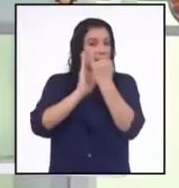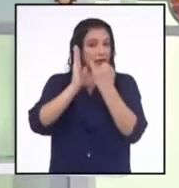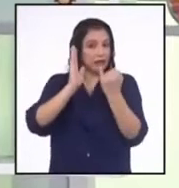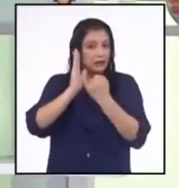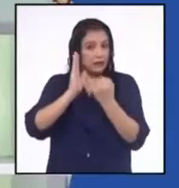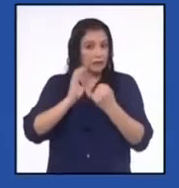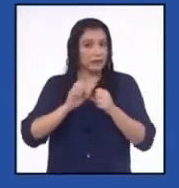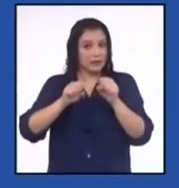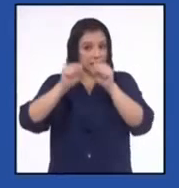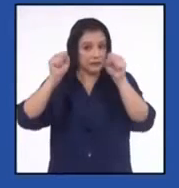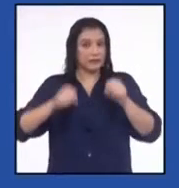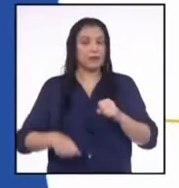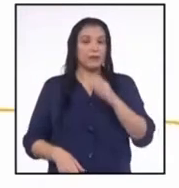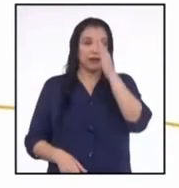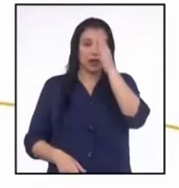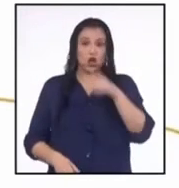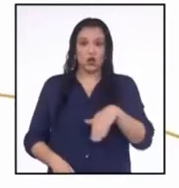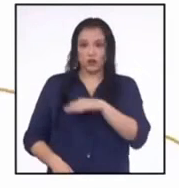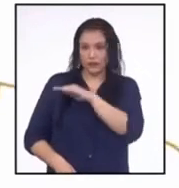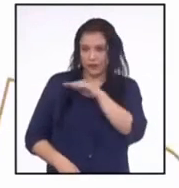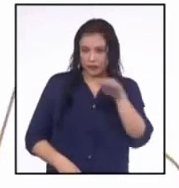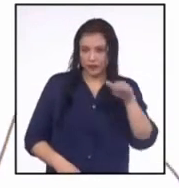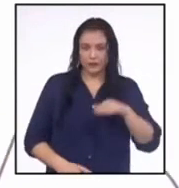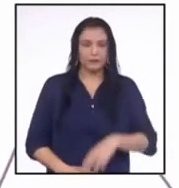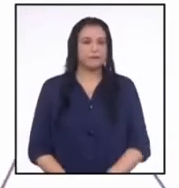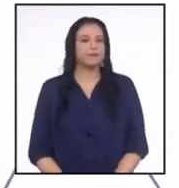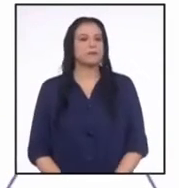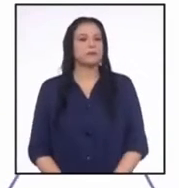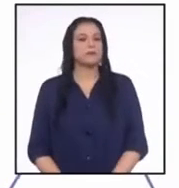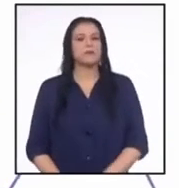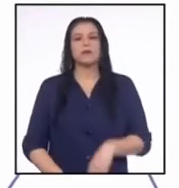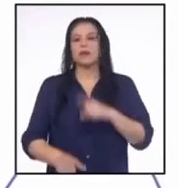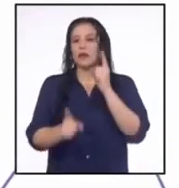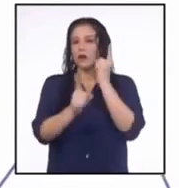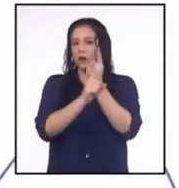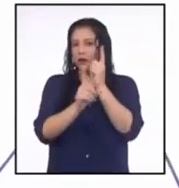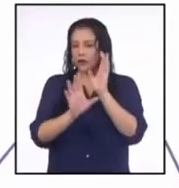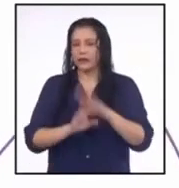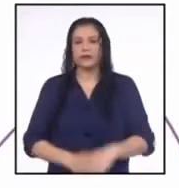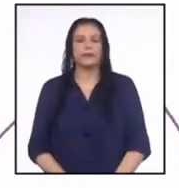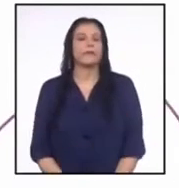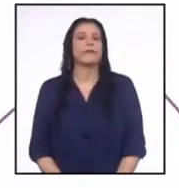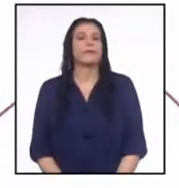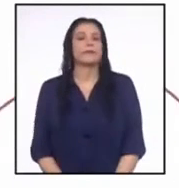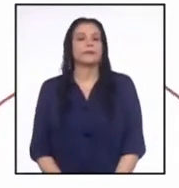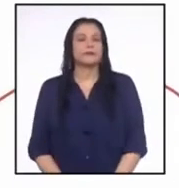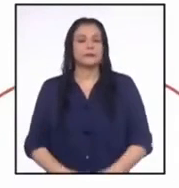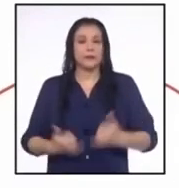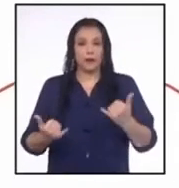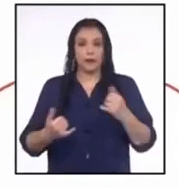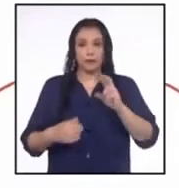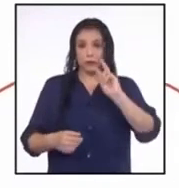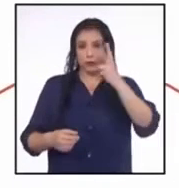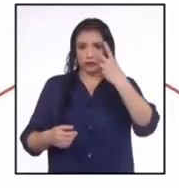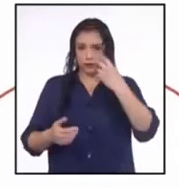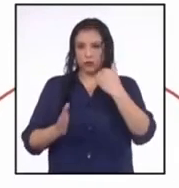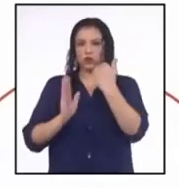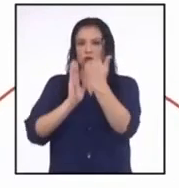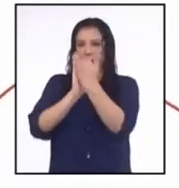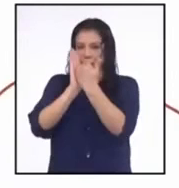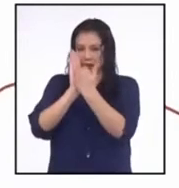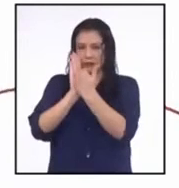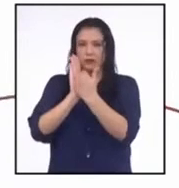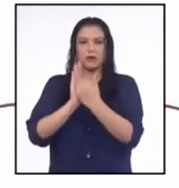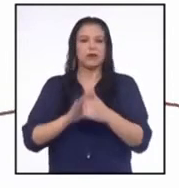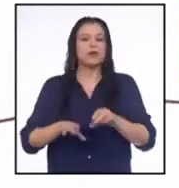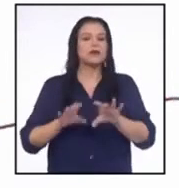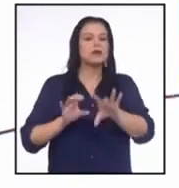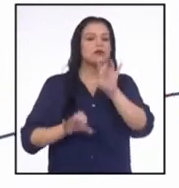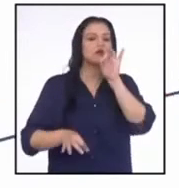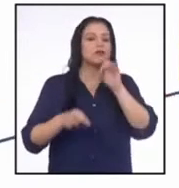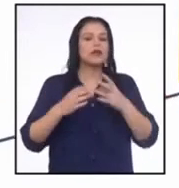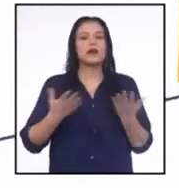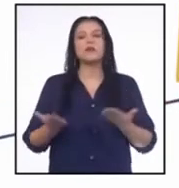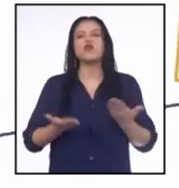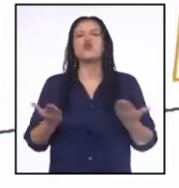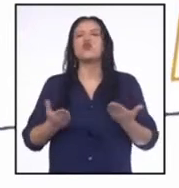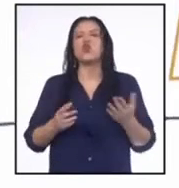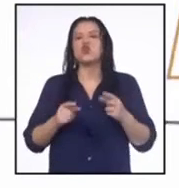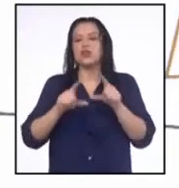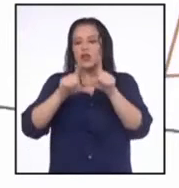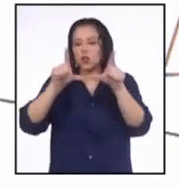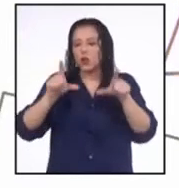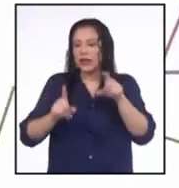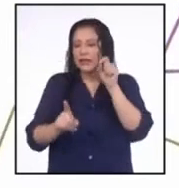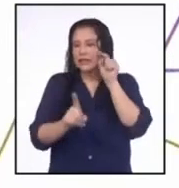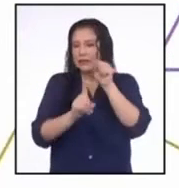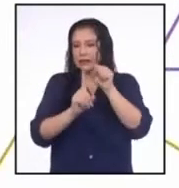sistema de coordenadas. Correcto, Stephanie. Ahora, como paso 2, observamos e identificamos la ubicación